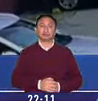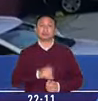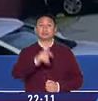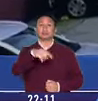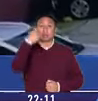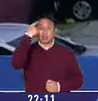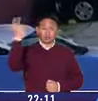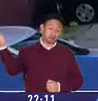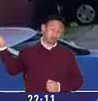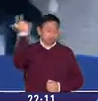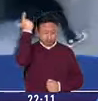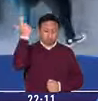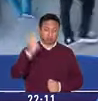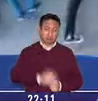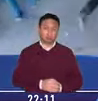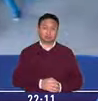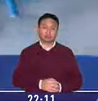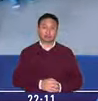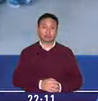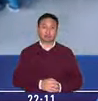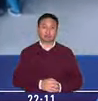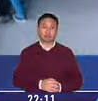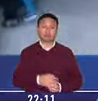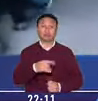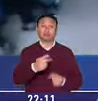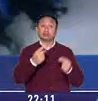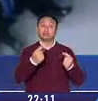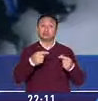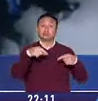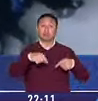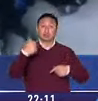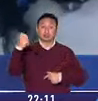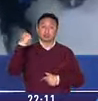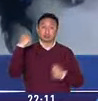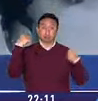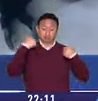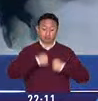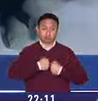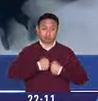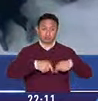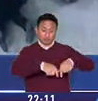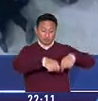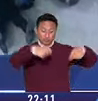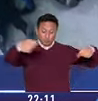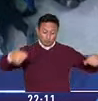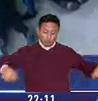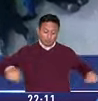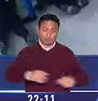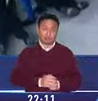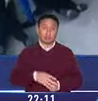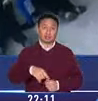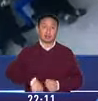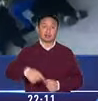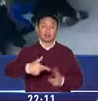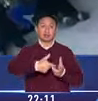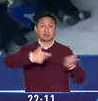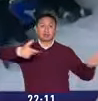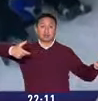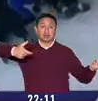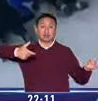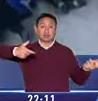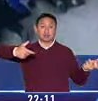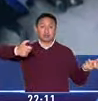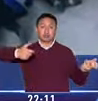cabeza, tiene una herida en la cabeza. E inmediatamente de estos estuches proceden a sacar un arma larga, un